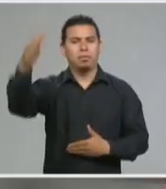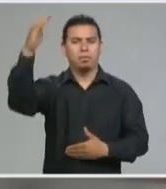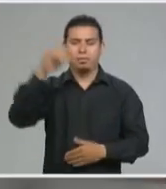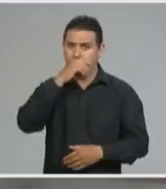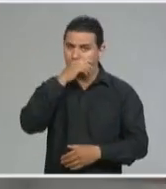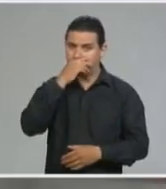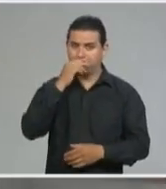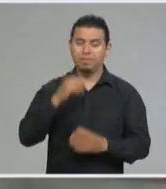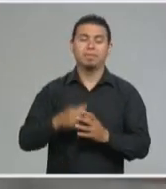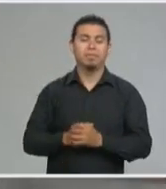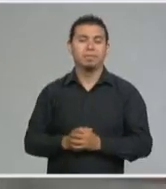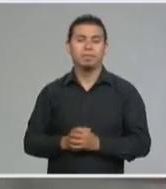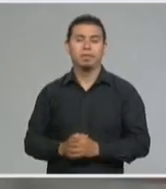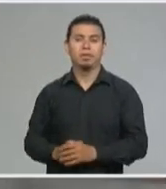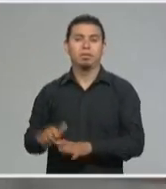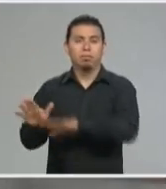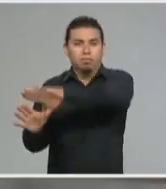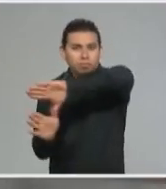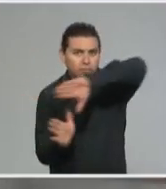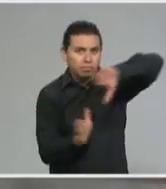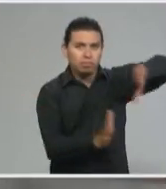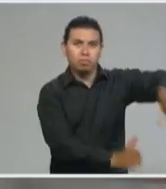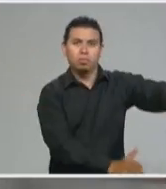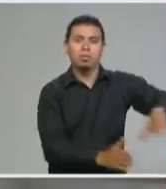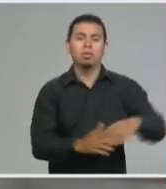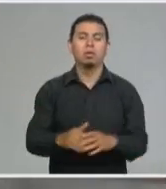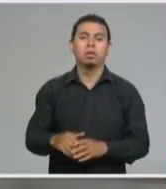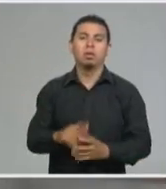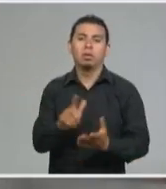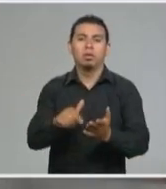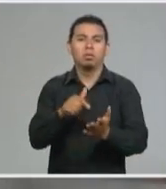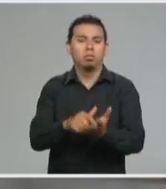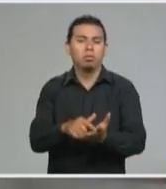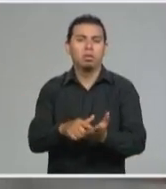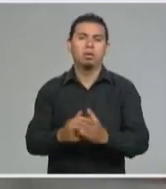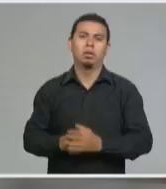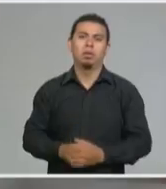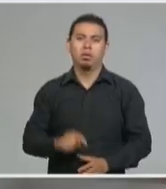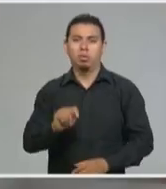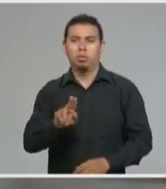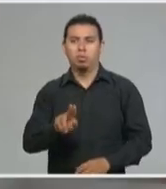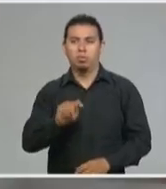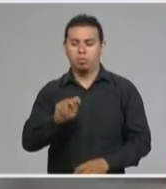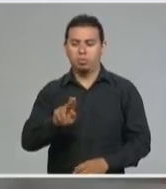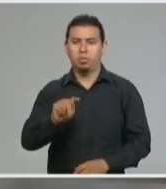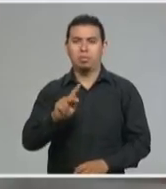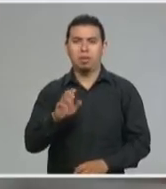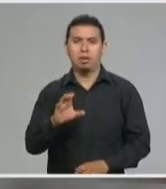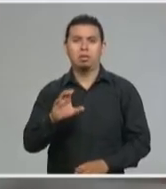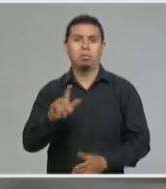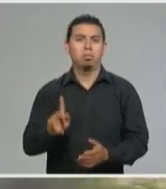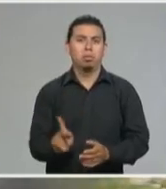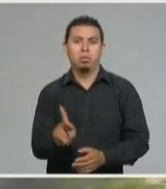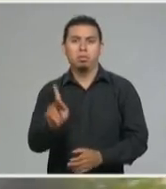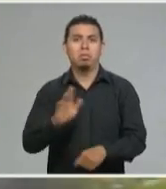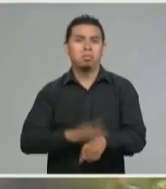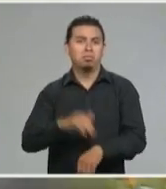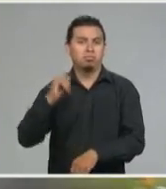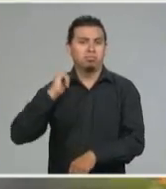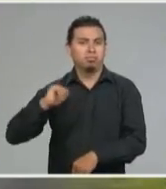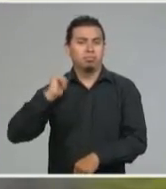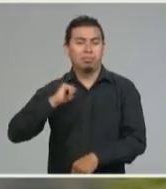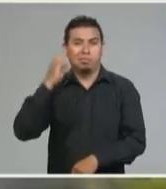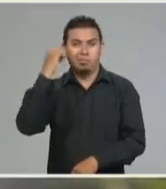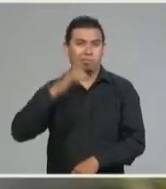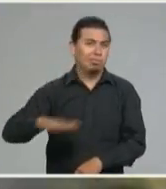Y con relación a este tema, le comento que en la zona de la costa, específicamente en Tututepec, uno de los pueblos más antiguos de